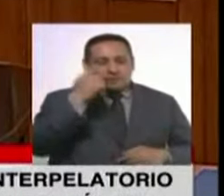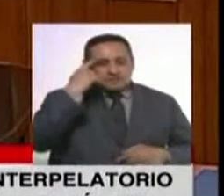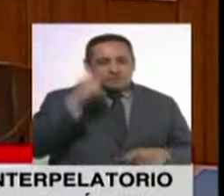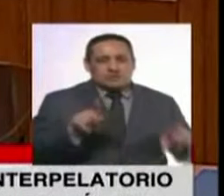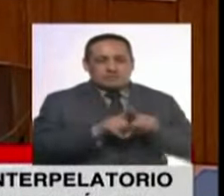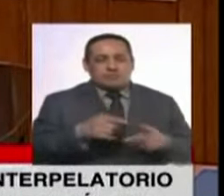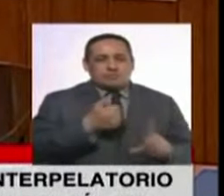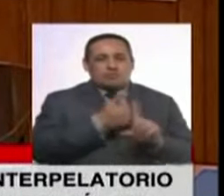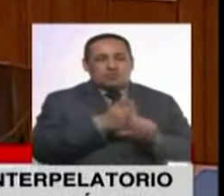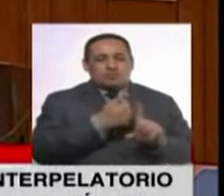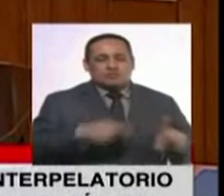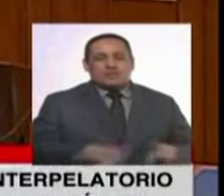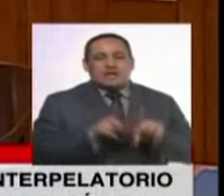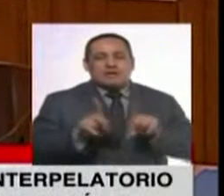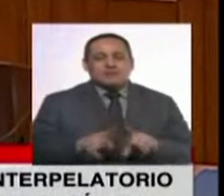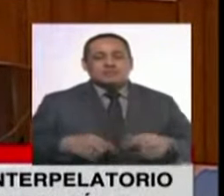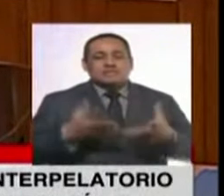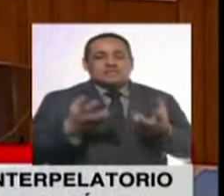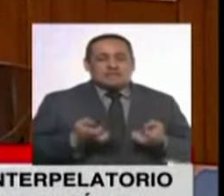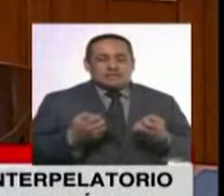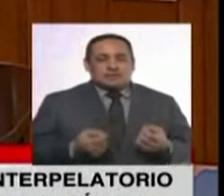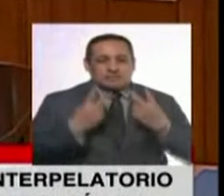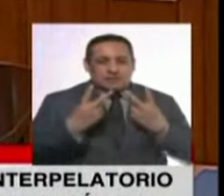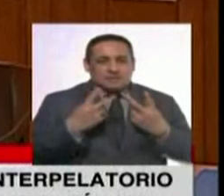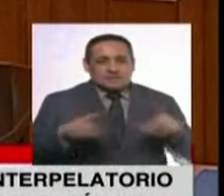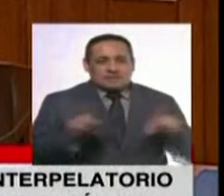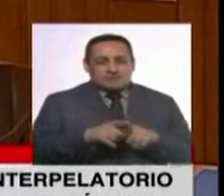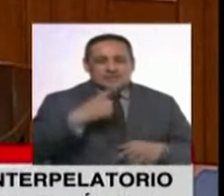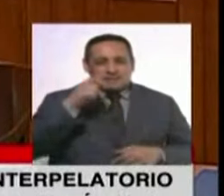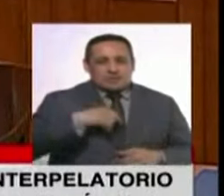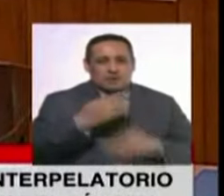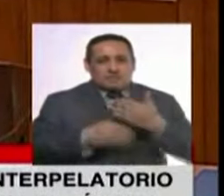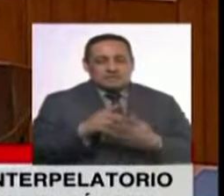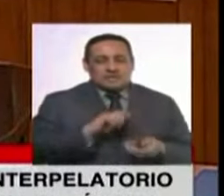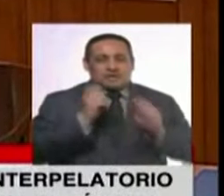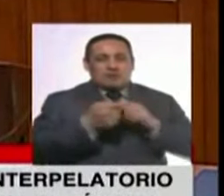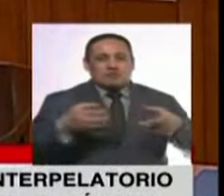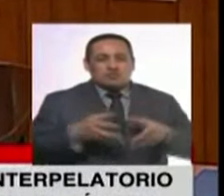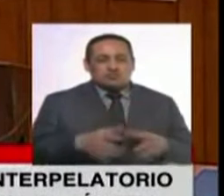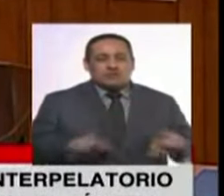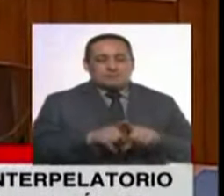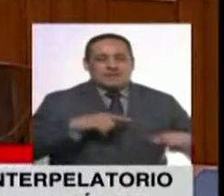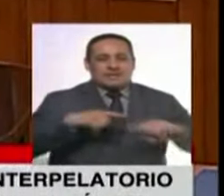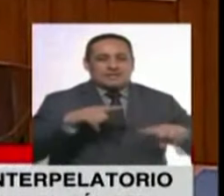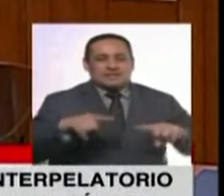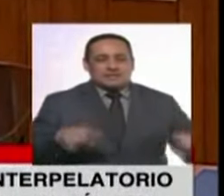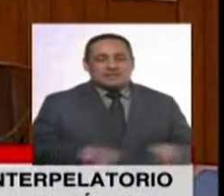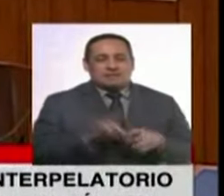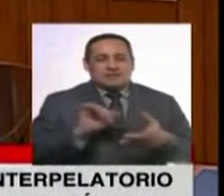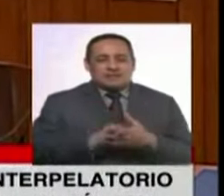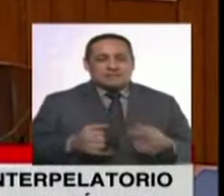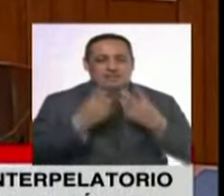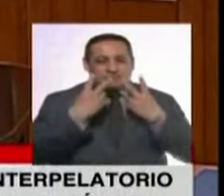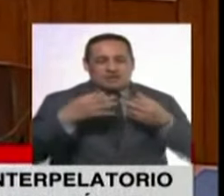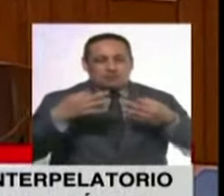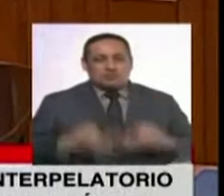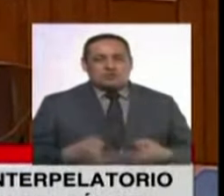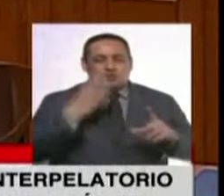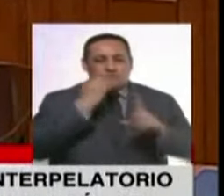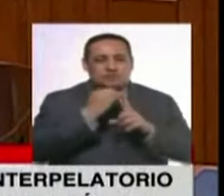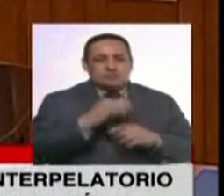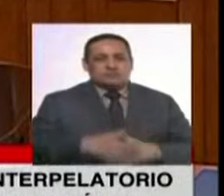y criterio propio Si considera es necesario efectuar cambios en la institución que dirige con miras a cumplir